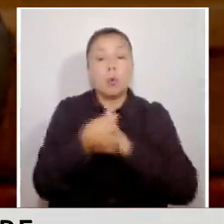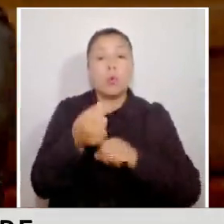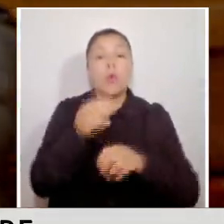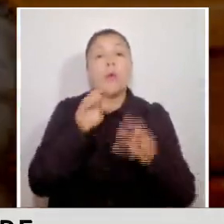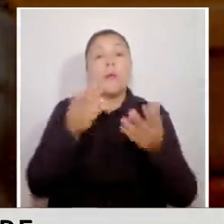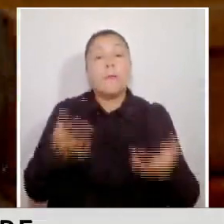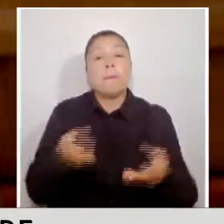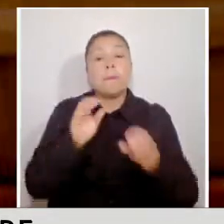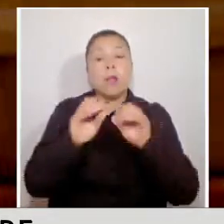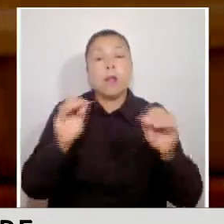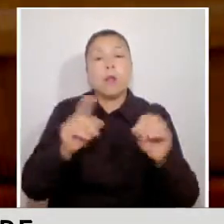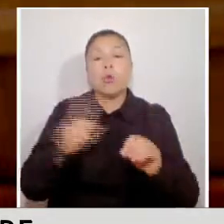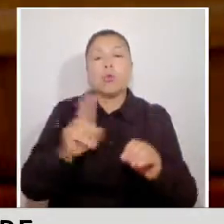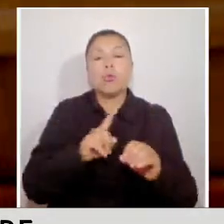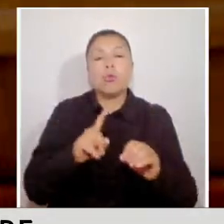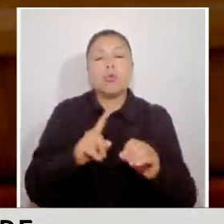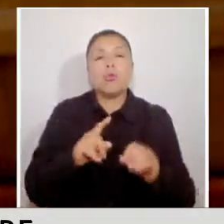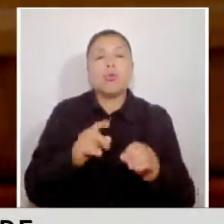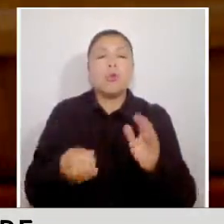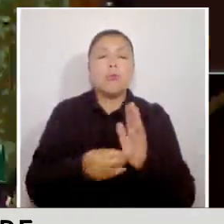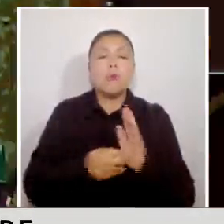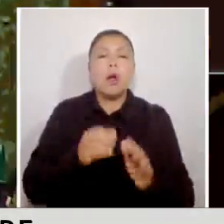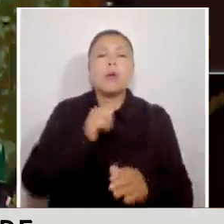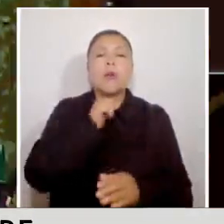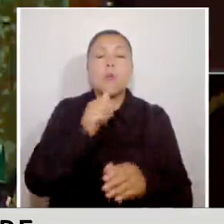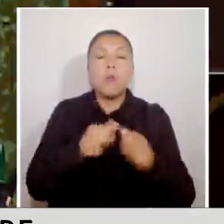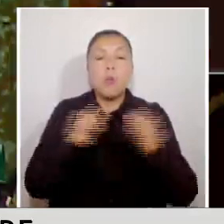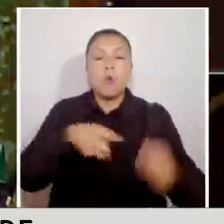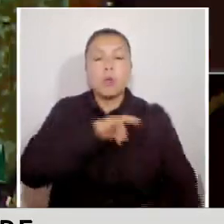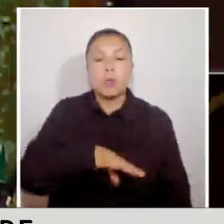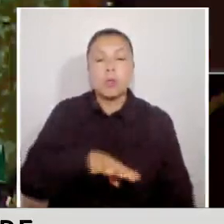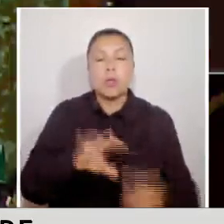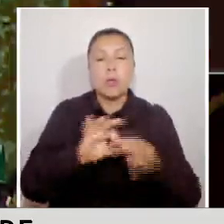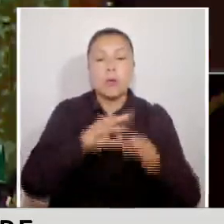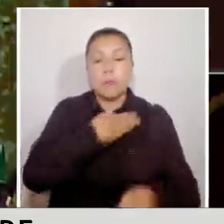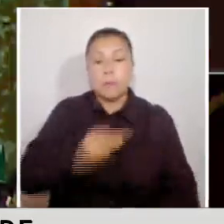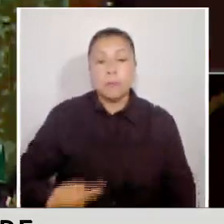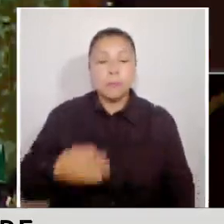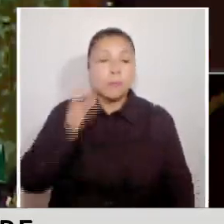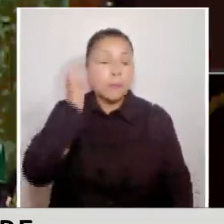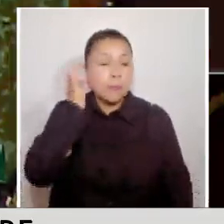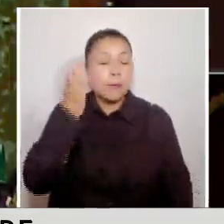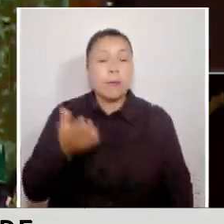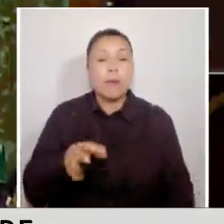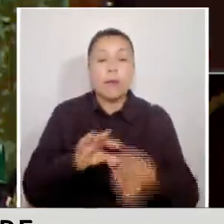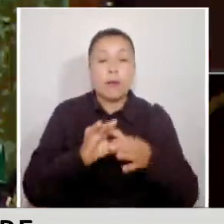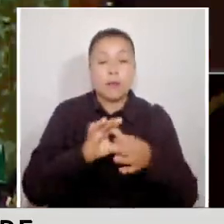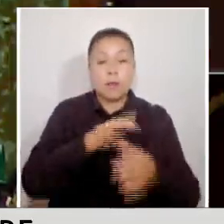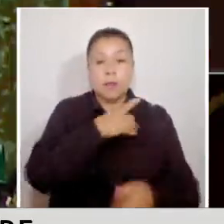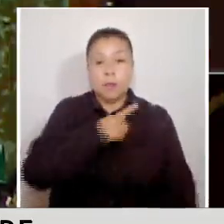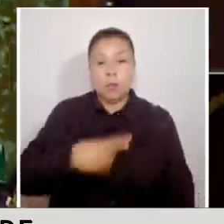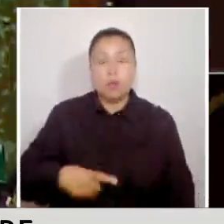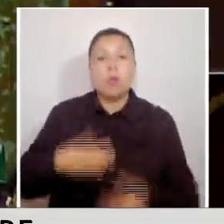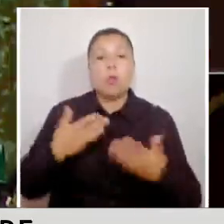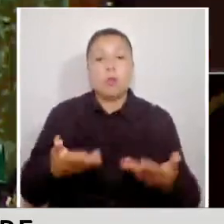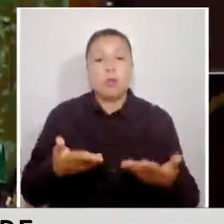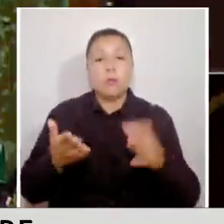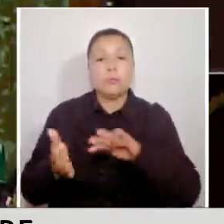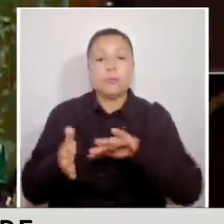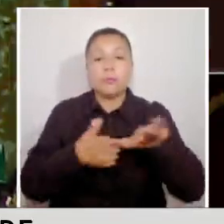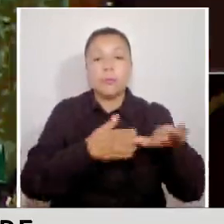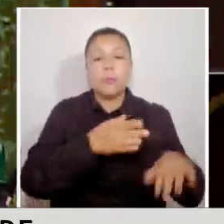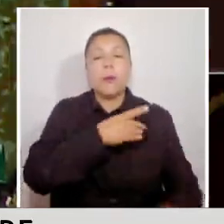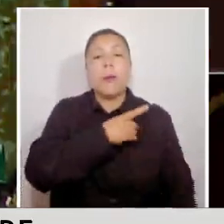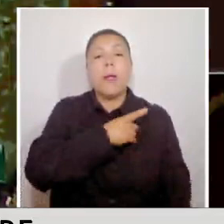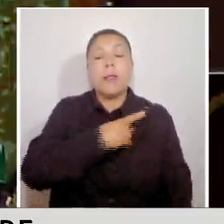empobreciendo a Chile Gracias presidente Muchas gracias diputado tiene la palabra el diputado José Carlos